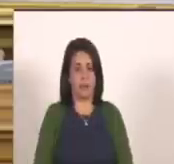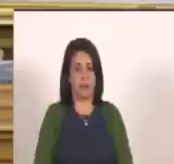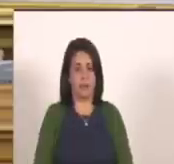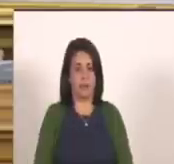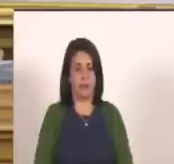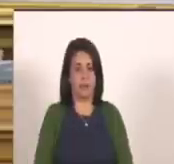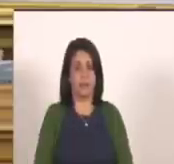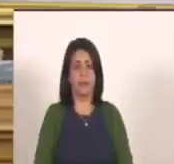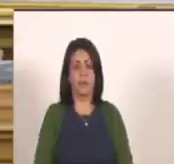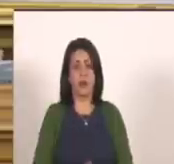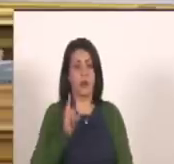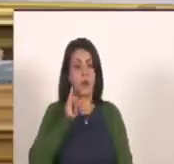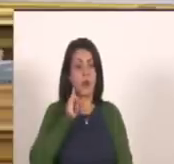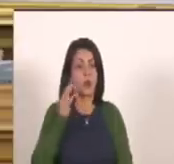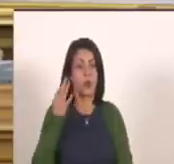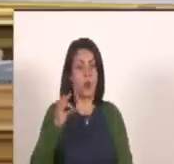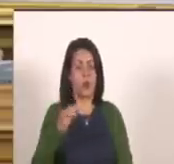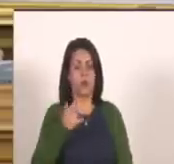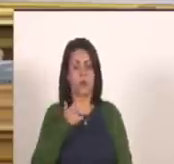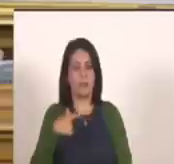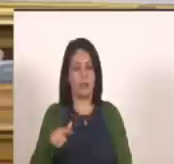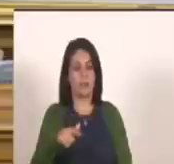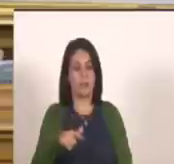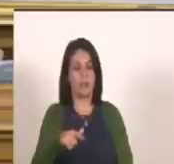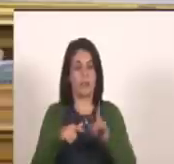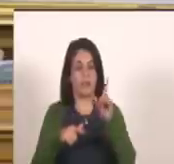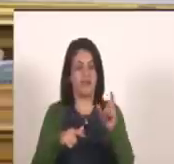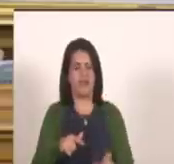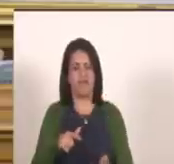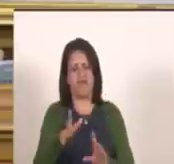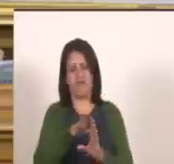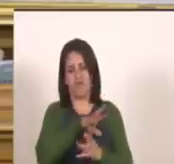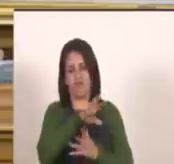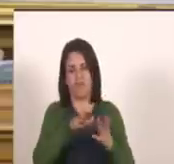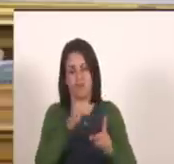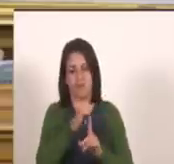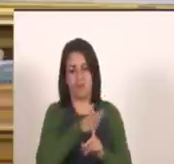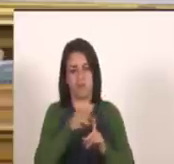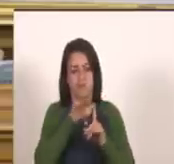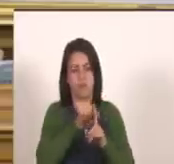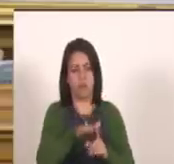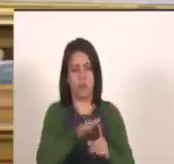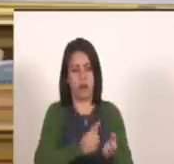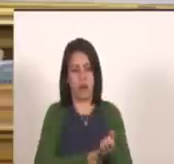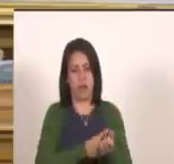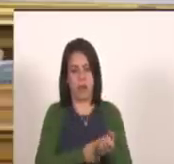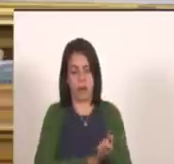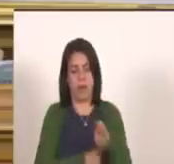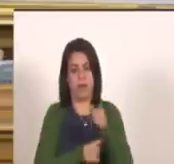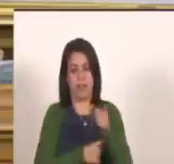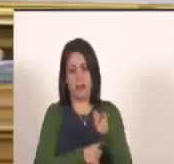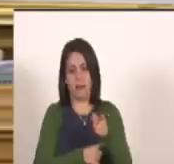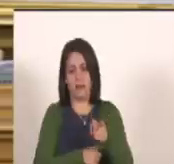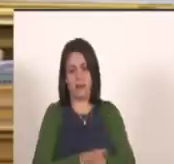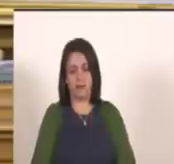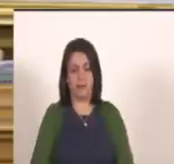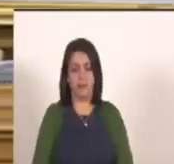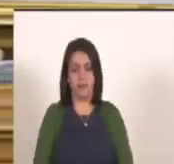de Guatire que maltrató y afectó a hermanas y hermanos